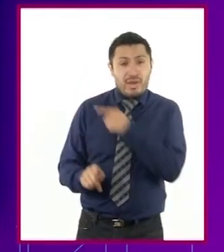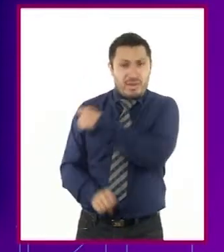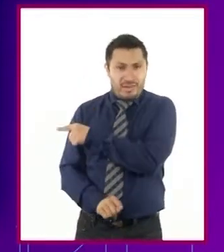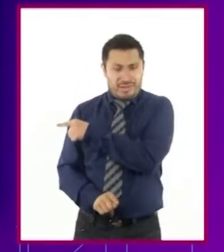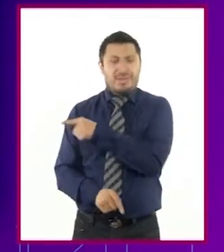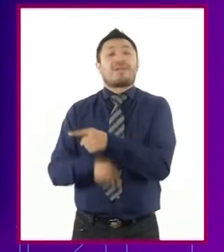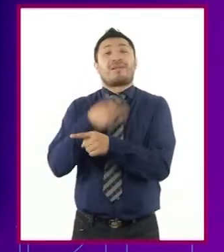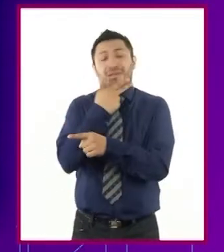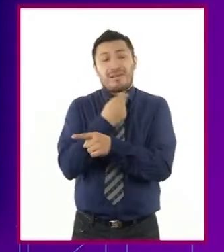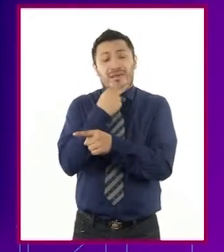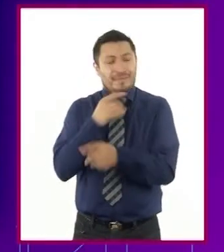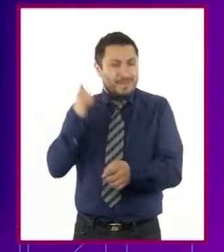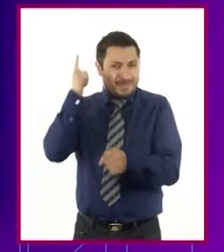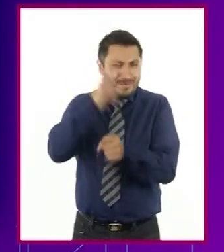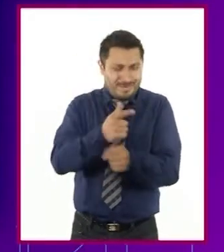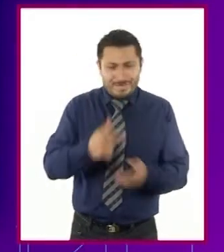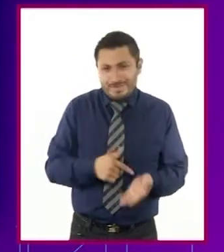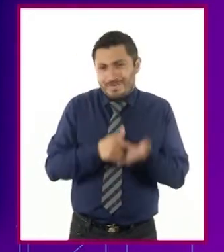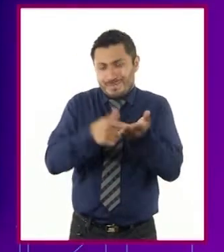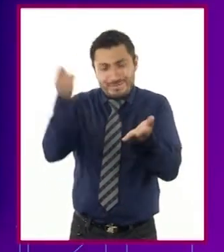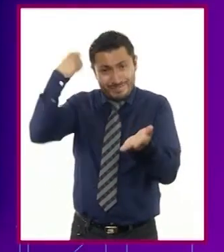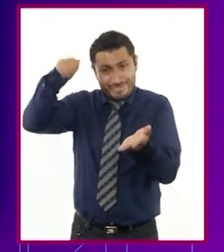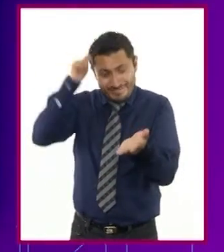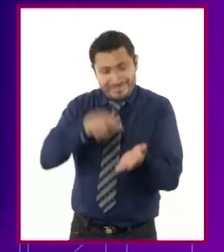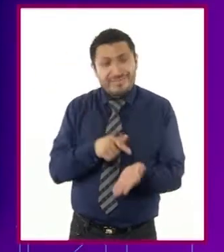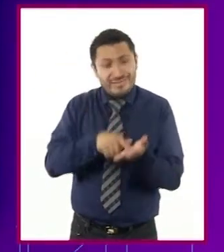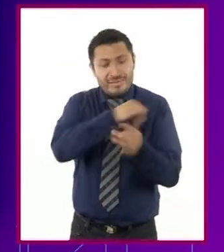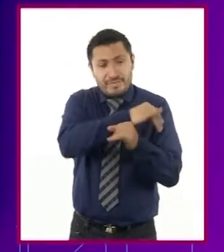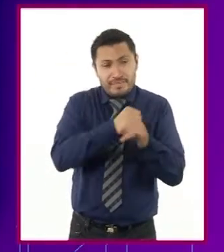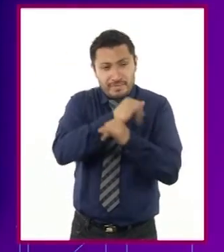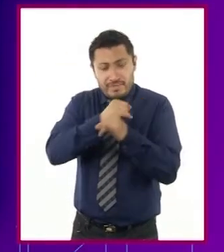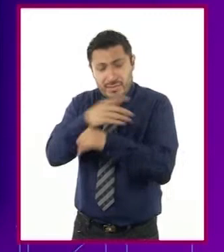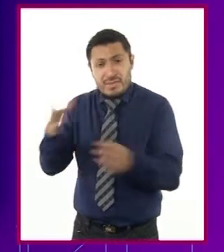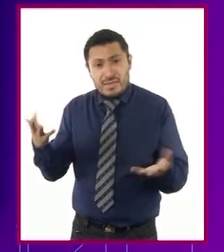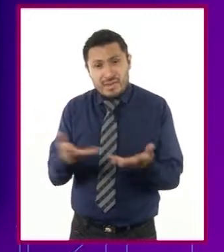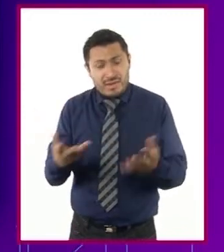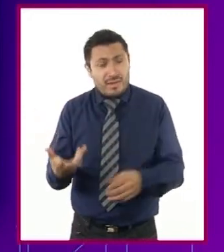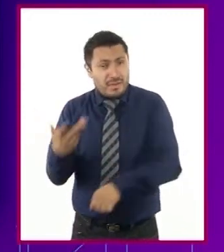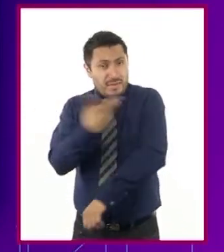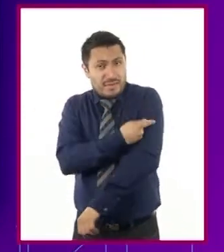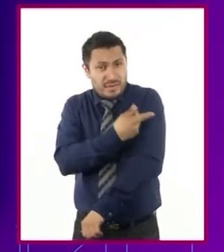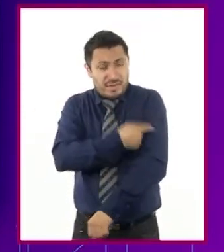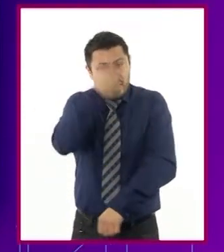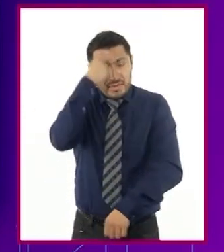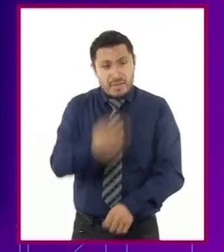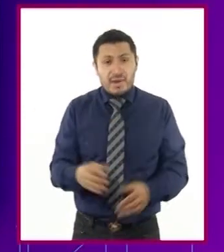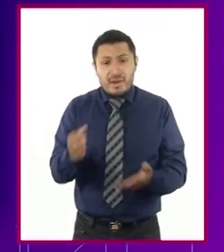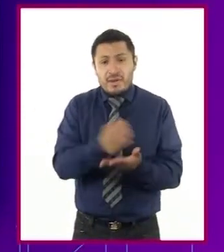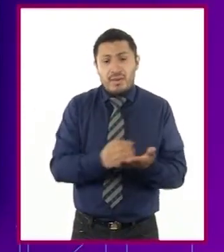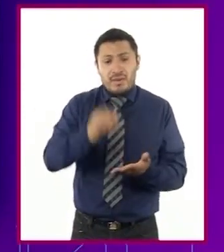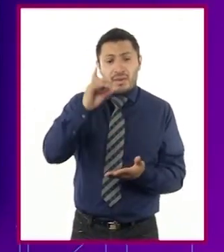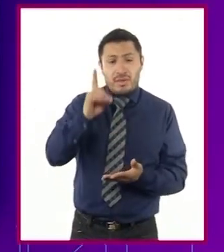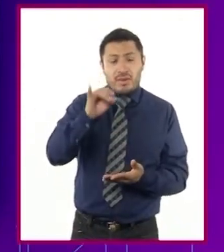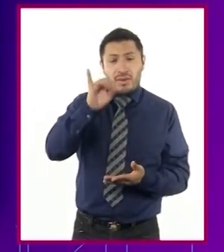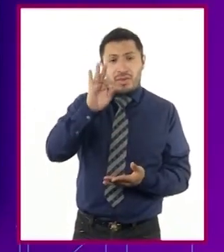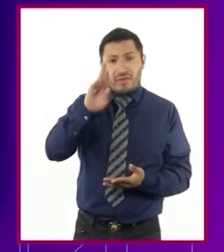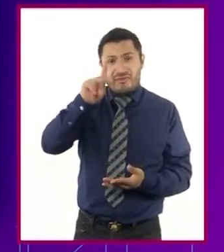su teoría y sus investigaciones lo llevaron a desarrollar vacunas utilizadas para curar la difteria y la